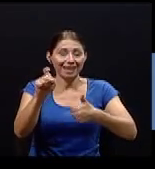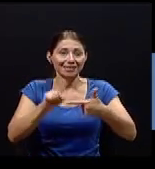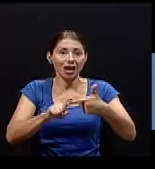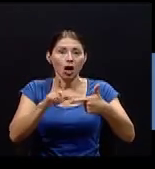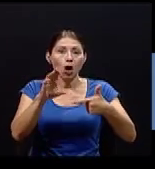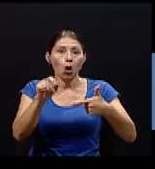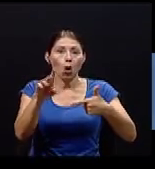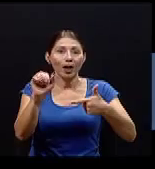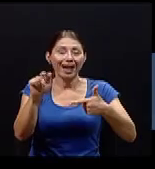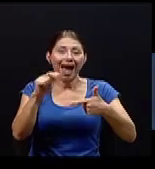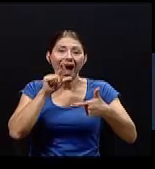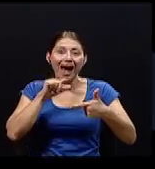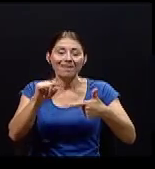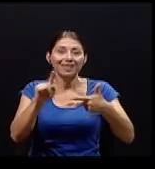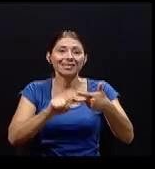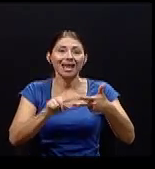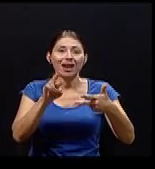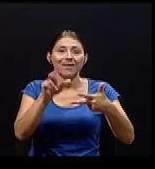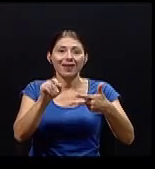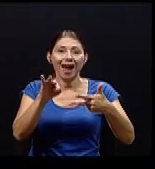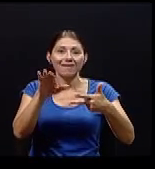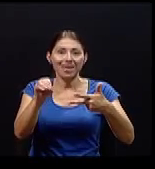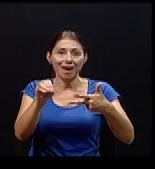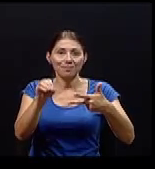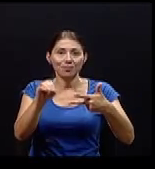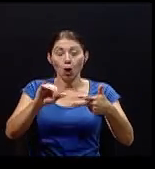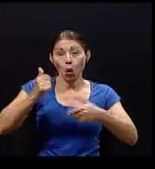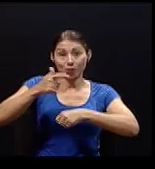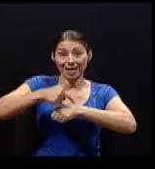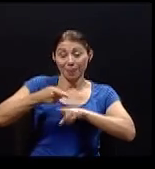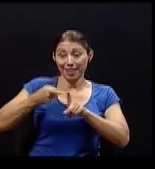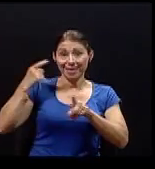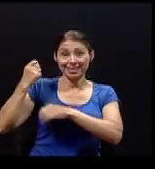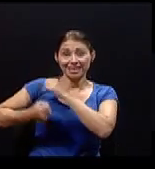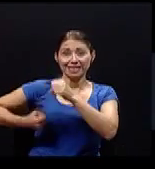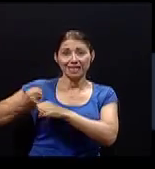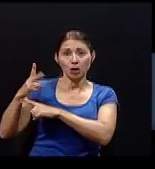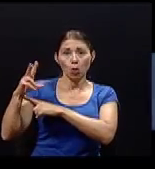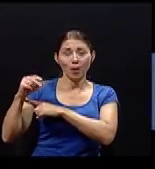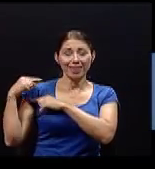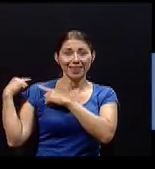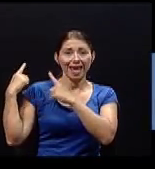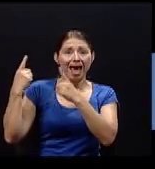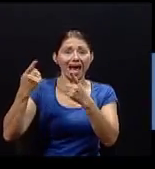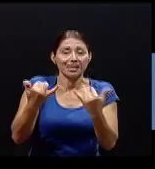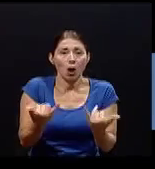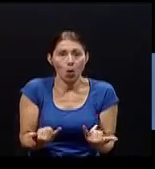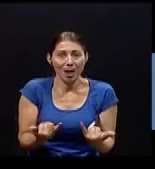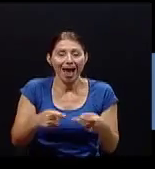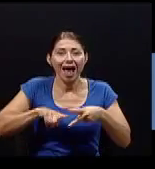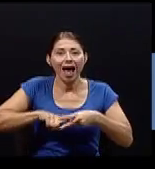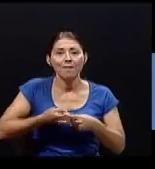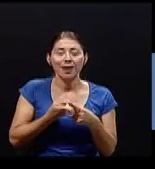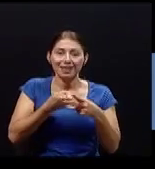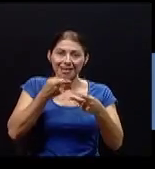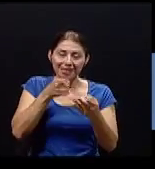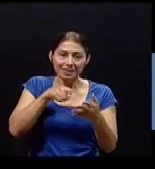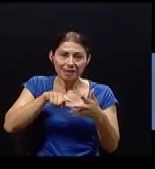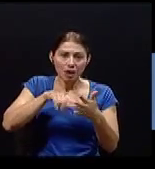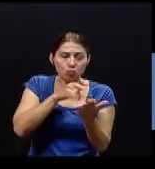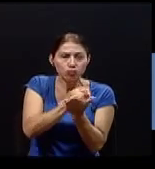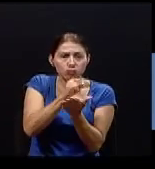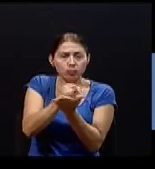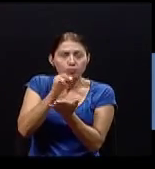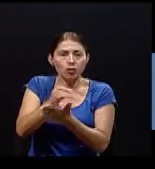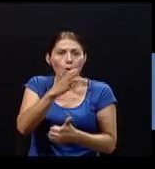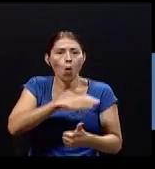rabia. Otra etapa que va desde principios del siglo XX hasta nuestros días es a partir de la cual se empezó a estudiar el